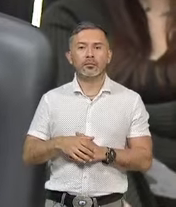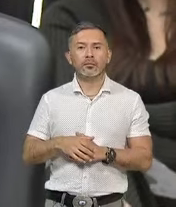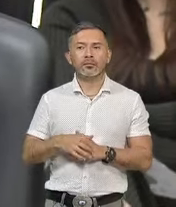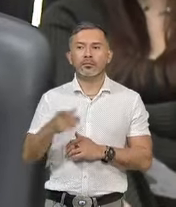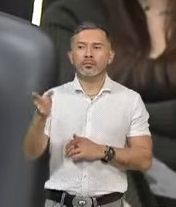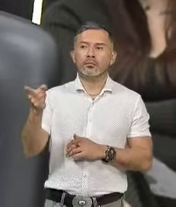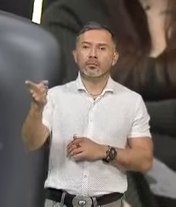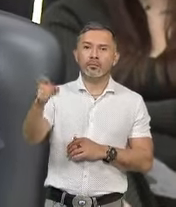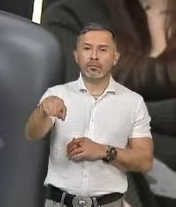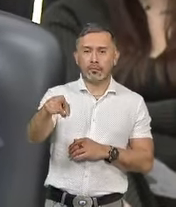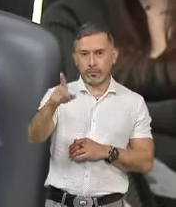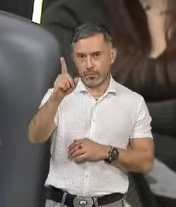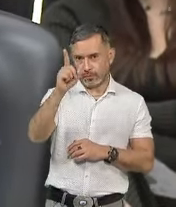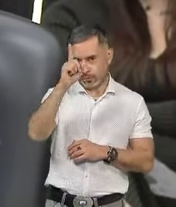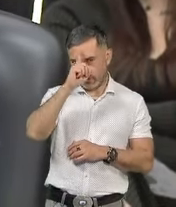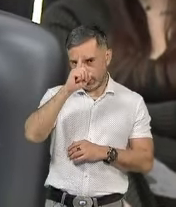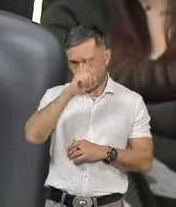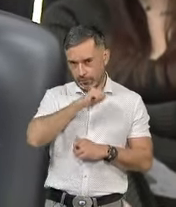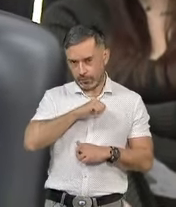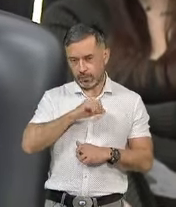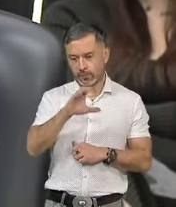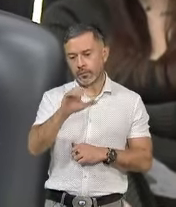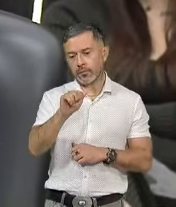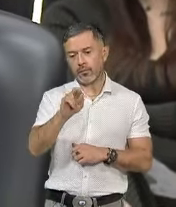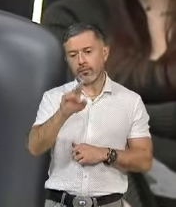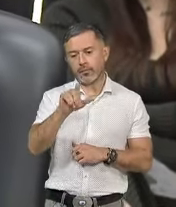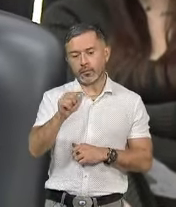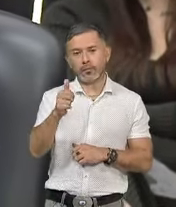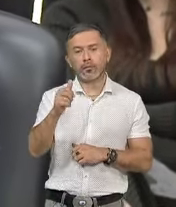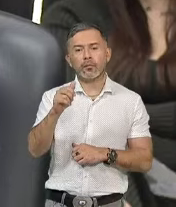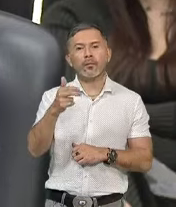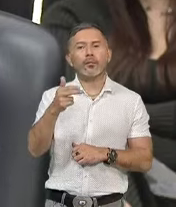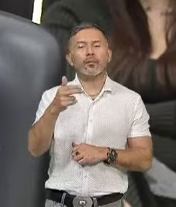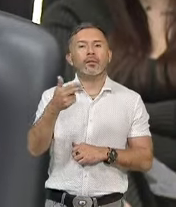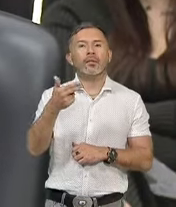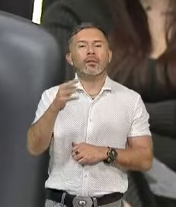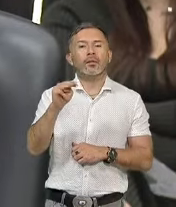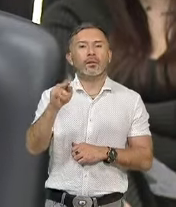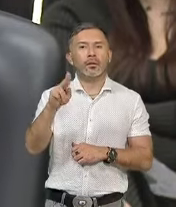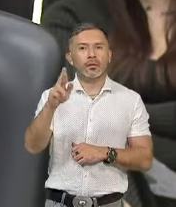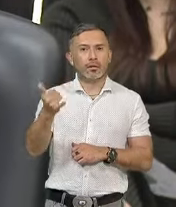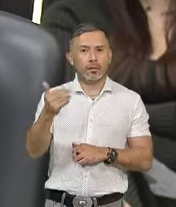consejera Carla Astrid hf